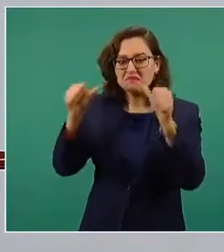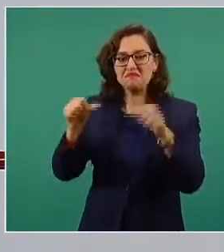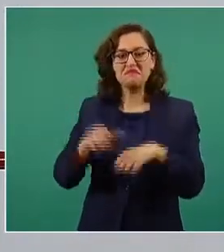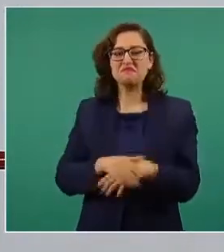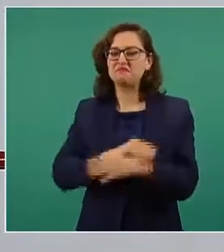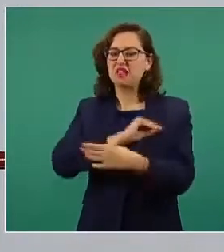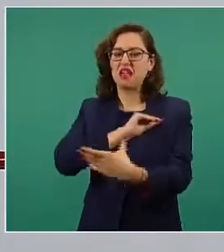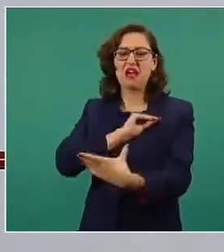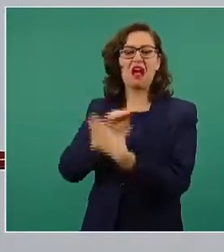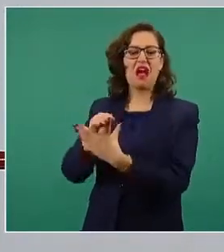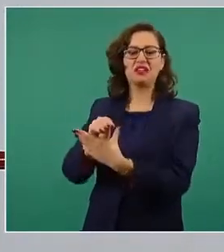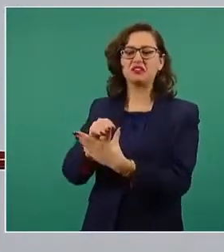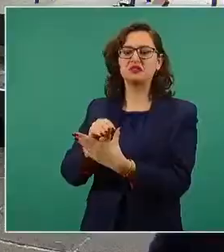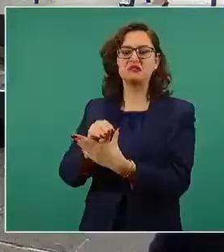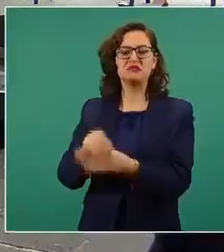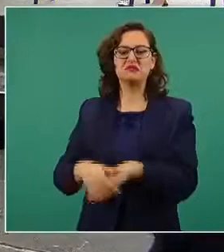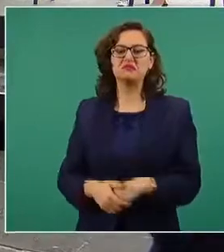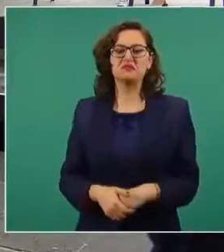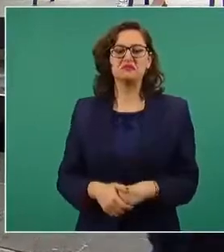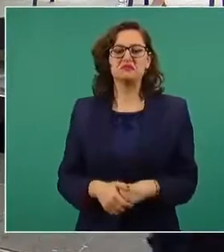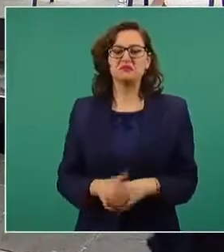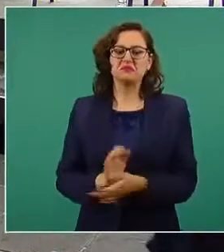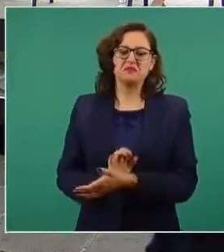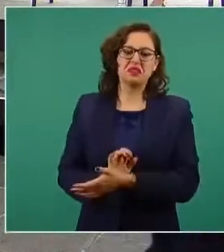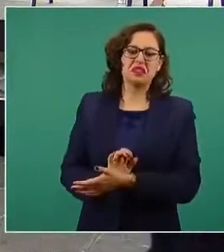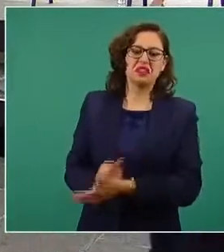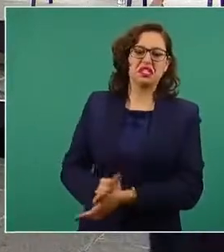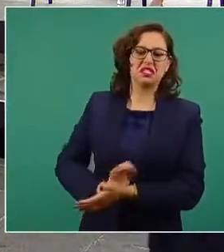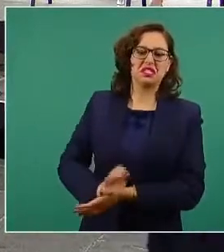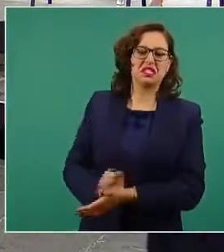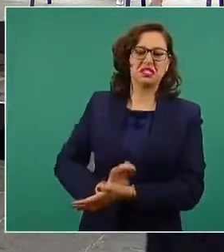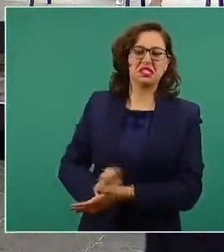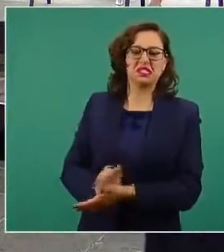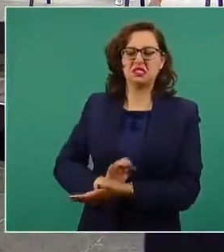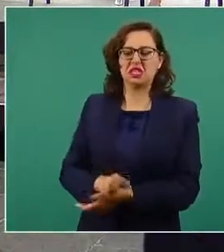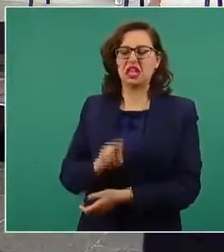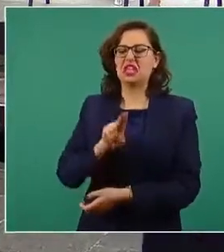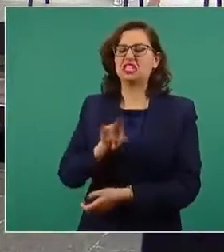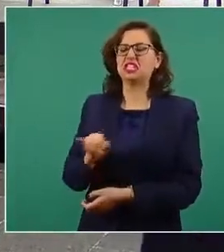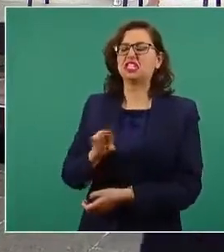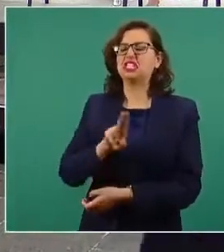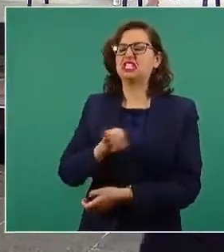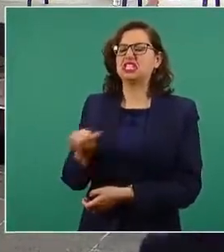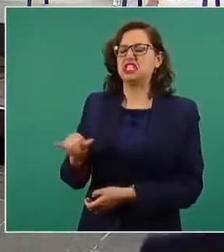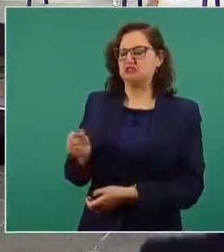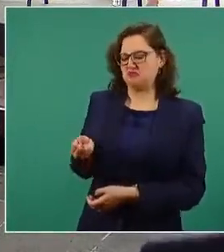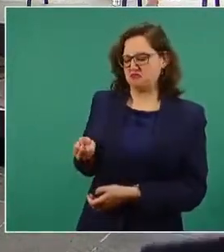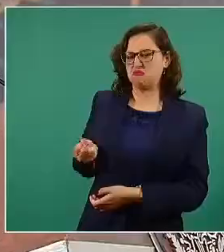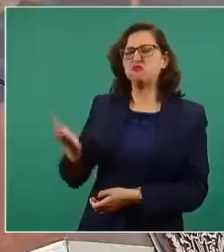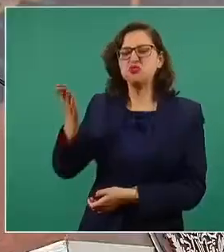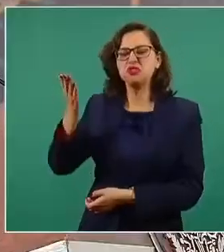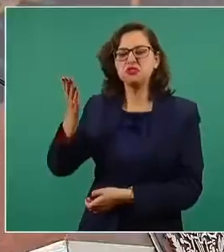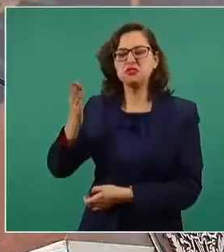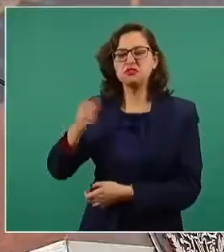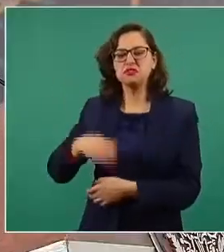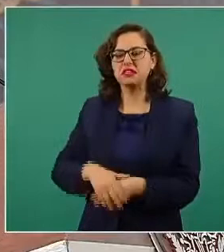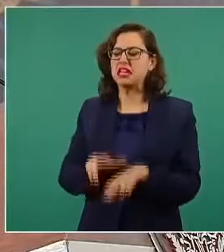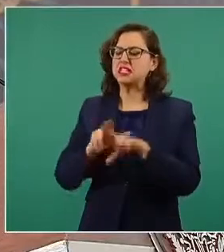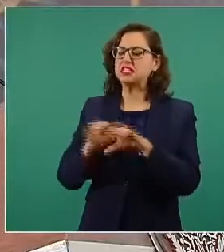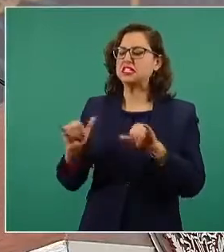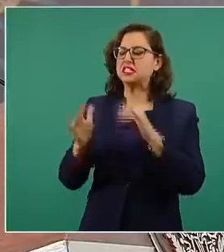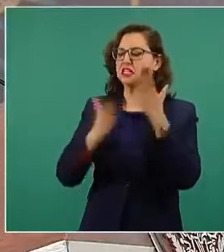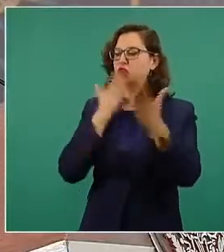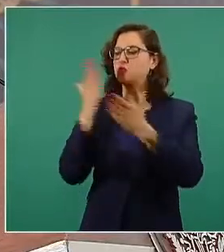la espalda y se les discriminó llamándolos ninis, que ni estudian